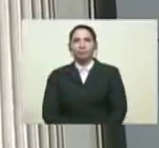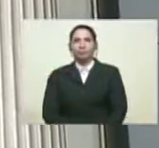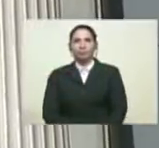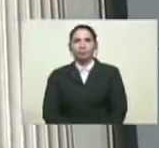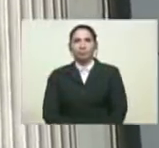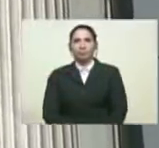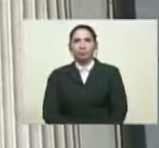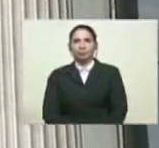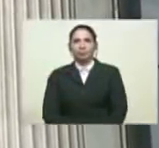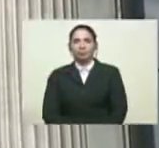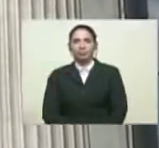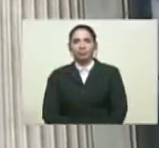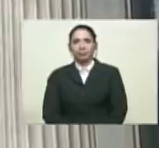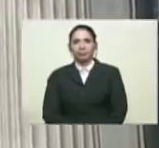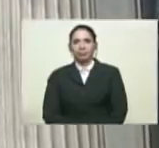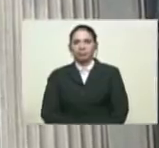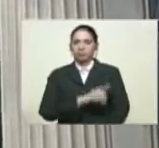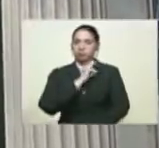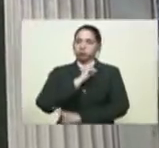monarca,